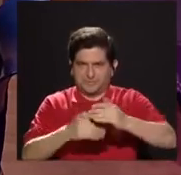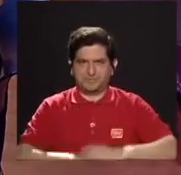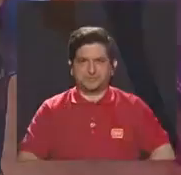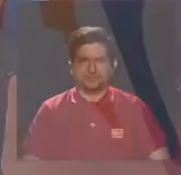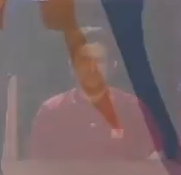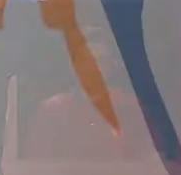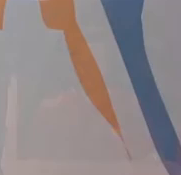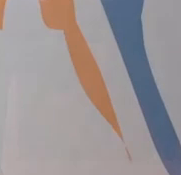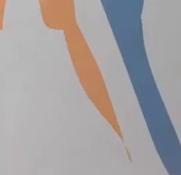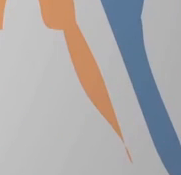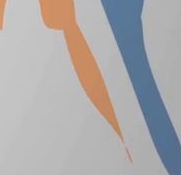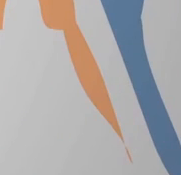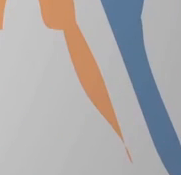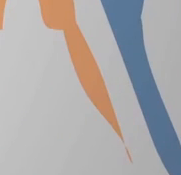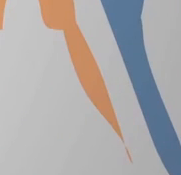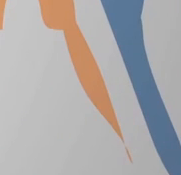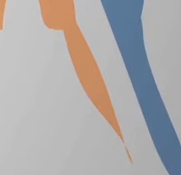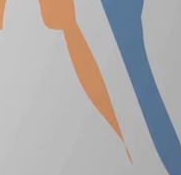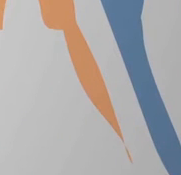rápido.